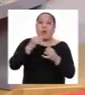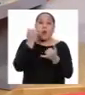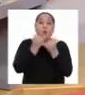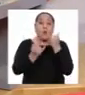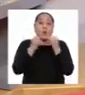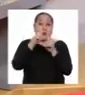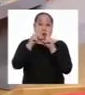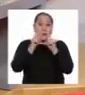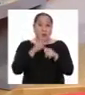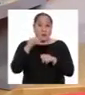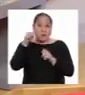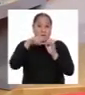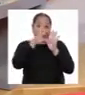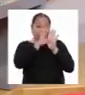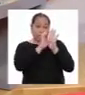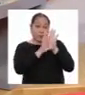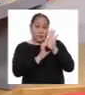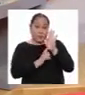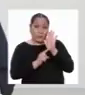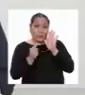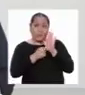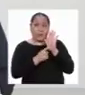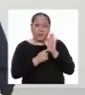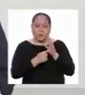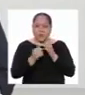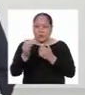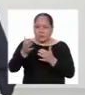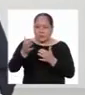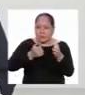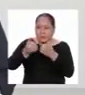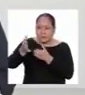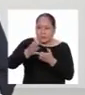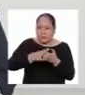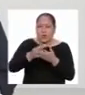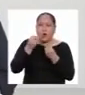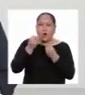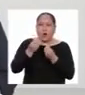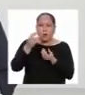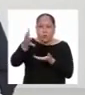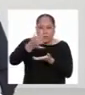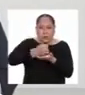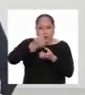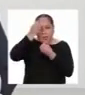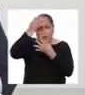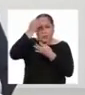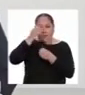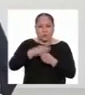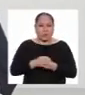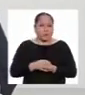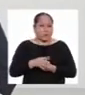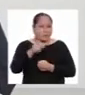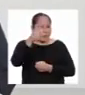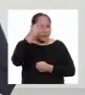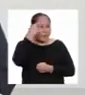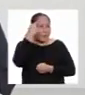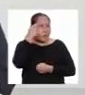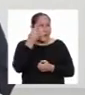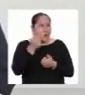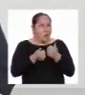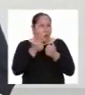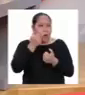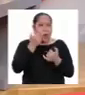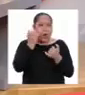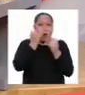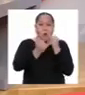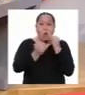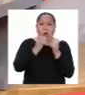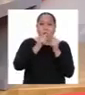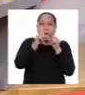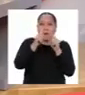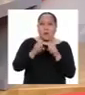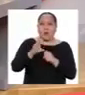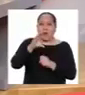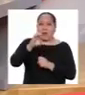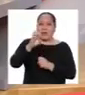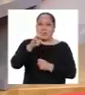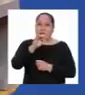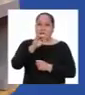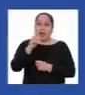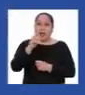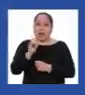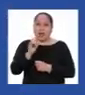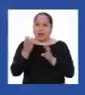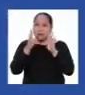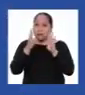aprender cómo haremos para recopilar datos. ¿Se te ocurrió cuál puede ser la última pregunta cerrada? Sí,